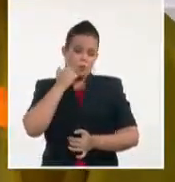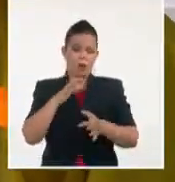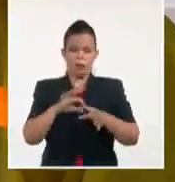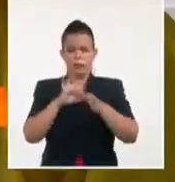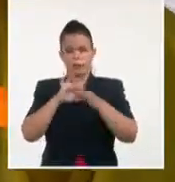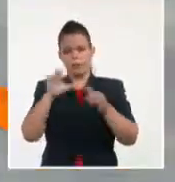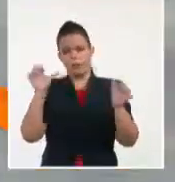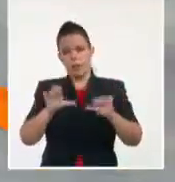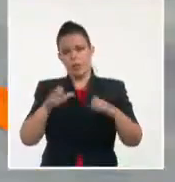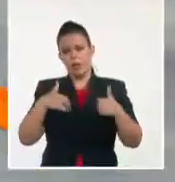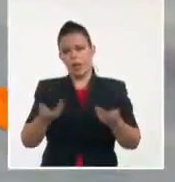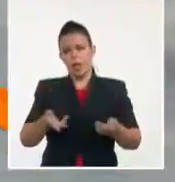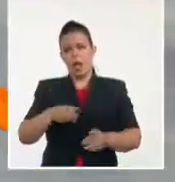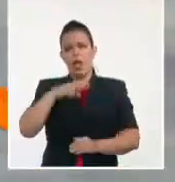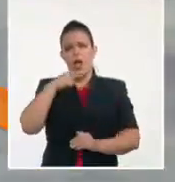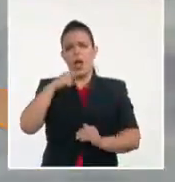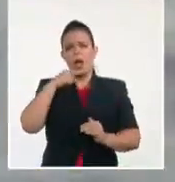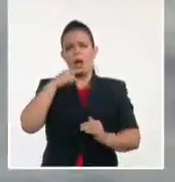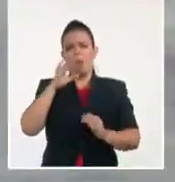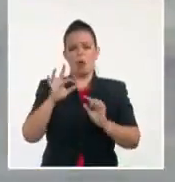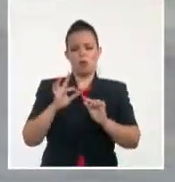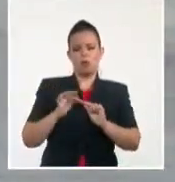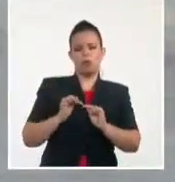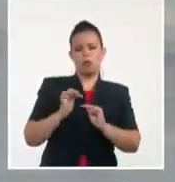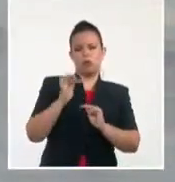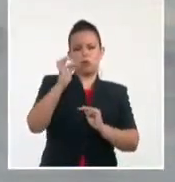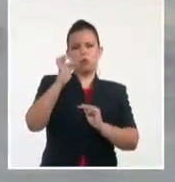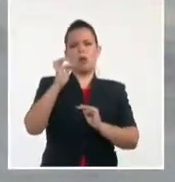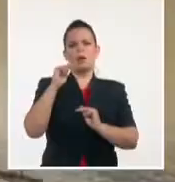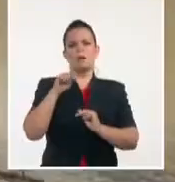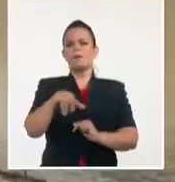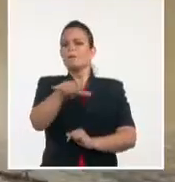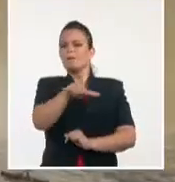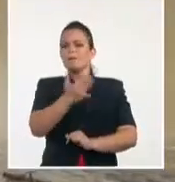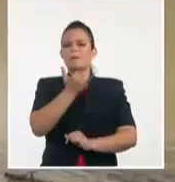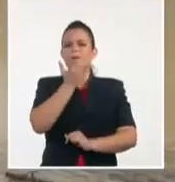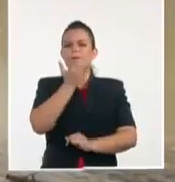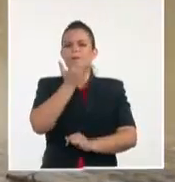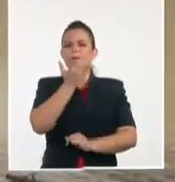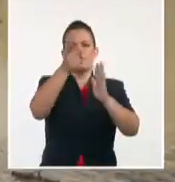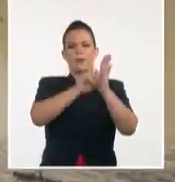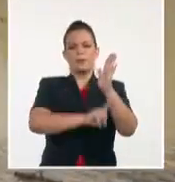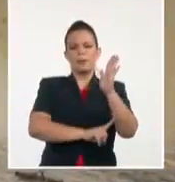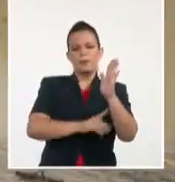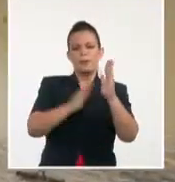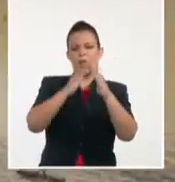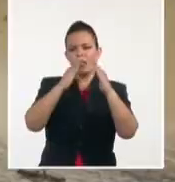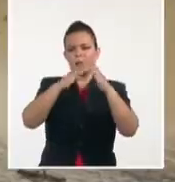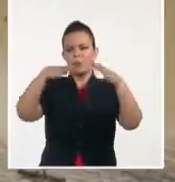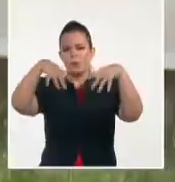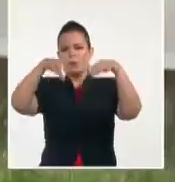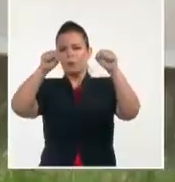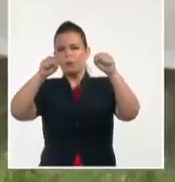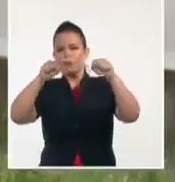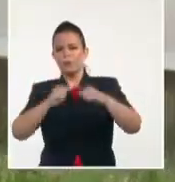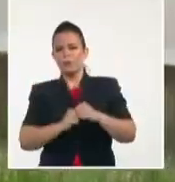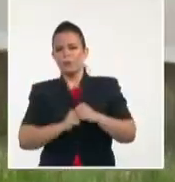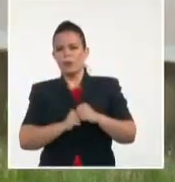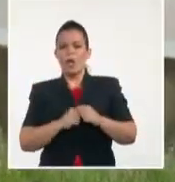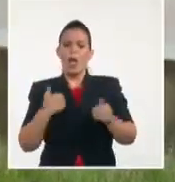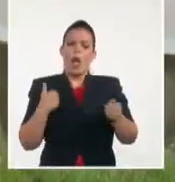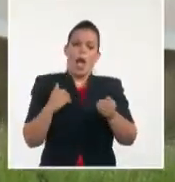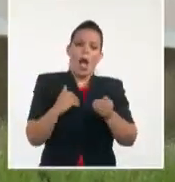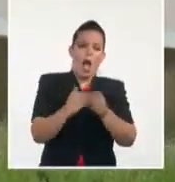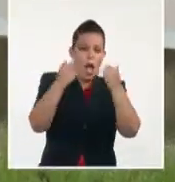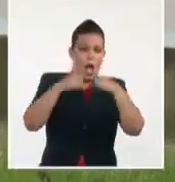lugares puntuales y algunas afectaciones también con el servicio eléctrico. Hasta ahora no tenemos daños materiales. Sabemos que va a haber afectación